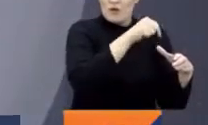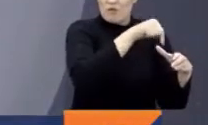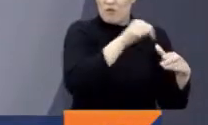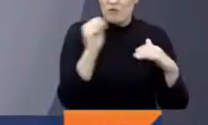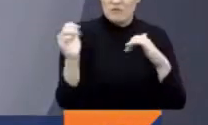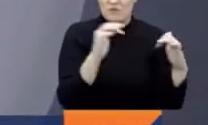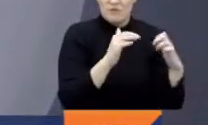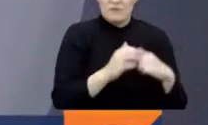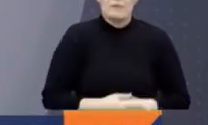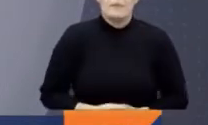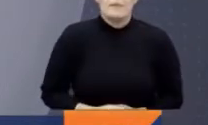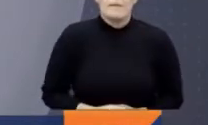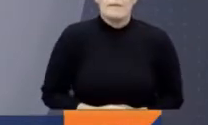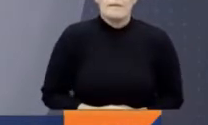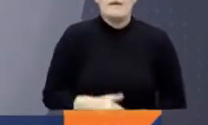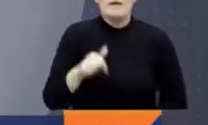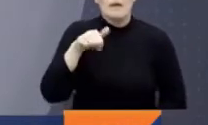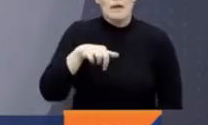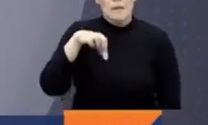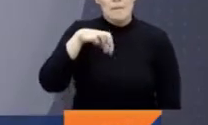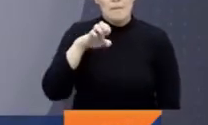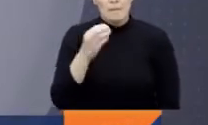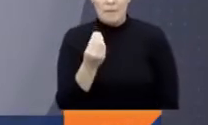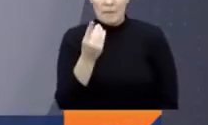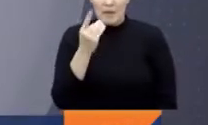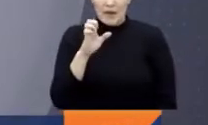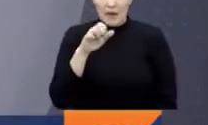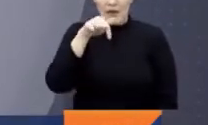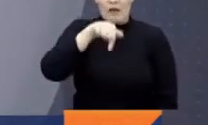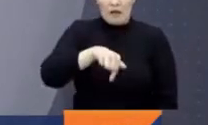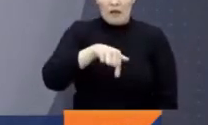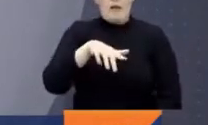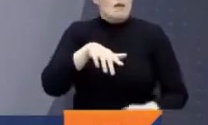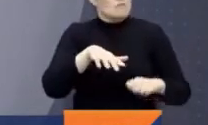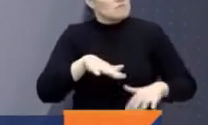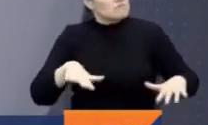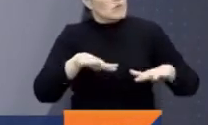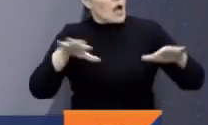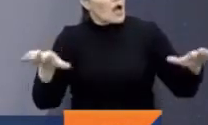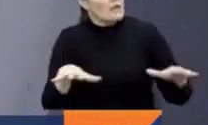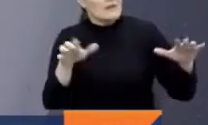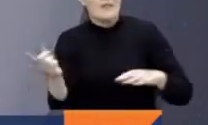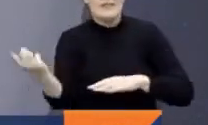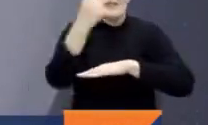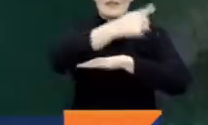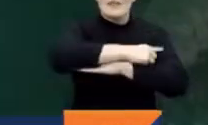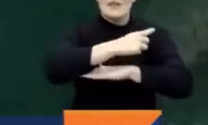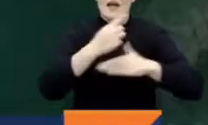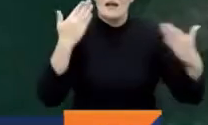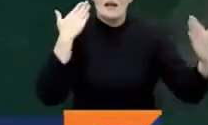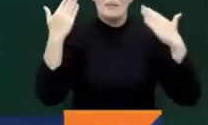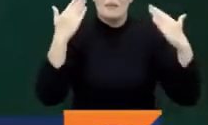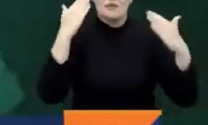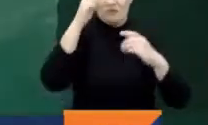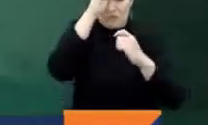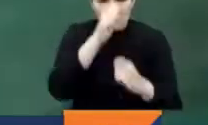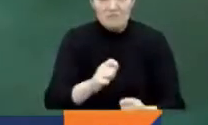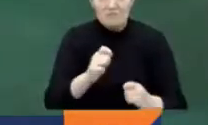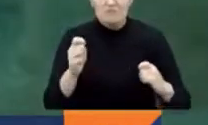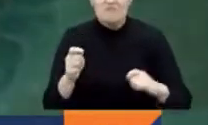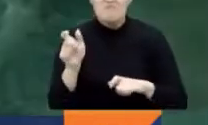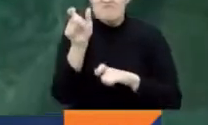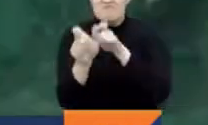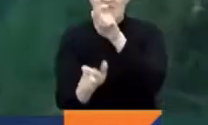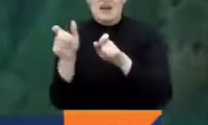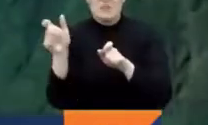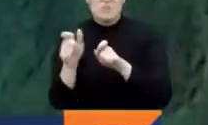Peque está resumida hoy. El ataque ocurrió en medio de la celebración del Día del Campesino en Peque, Antioquia. Al lugar llegaron